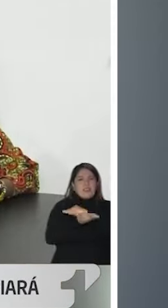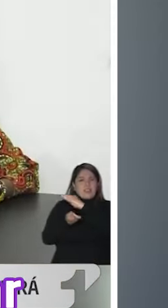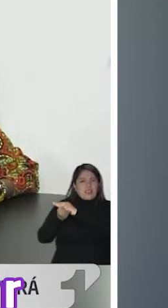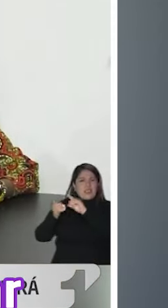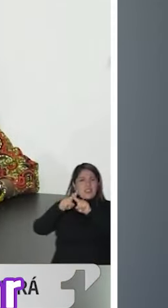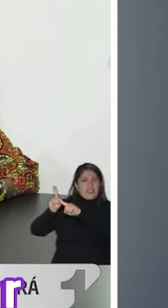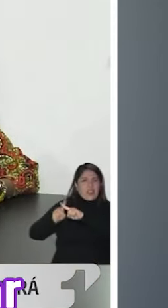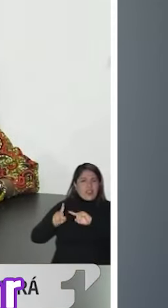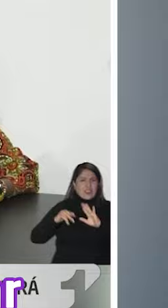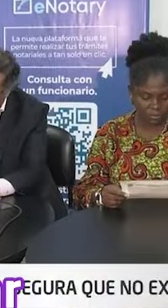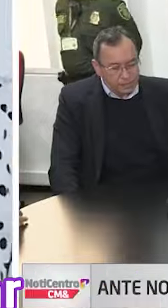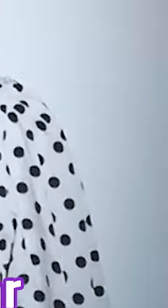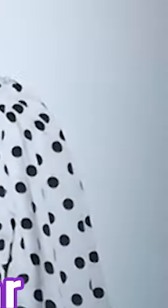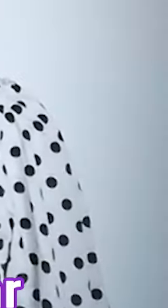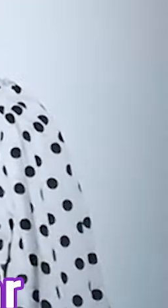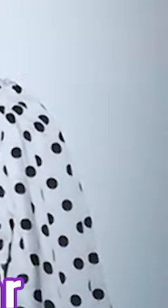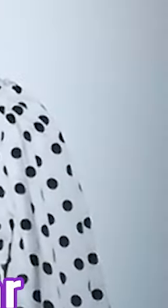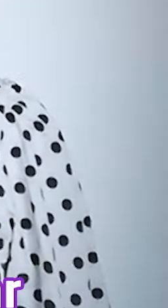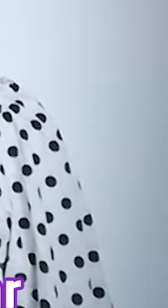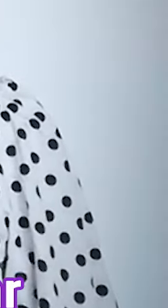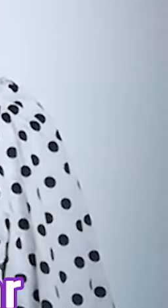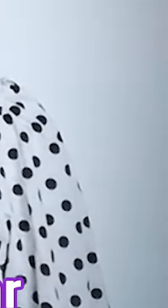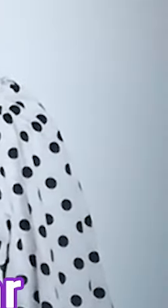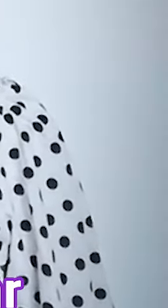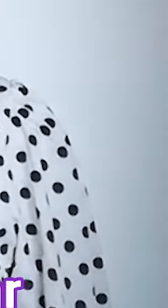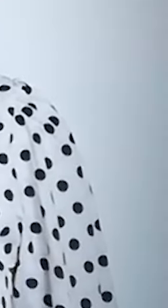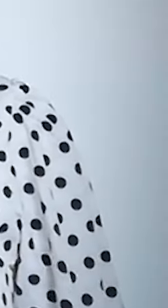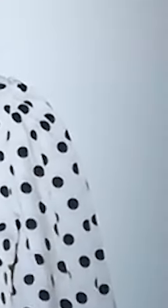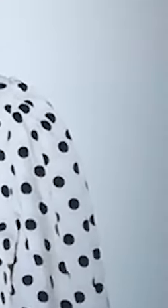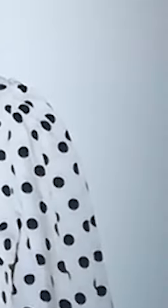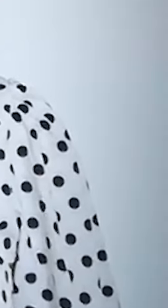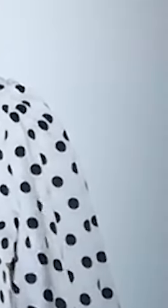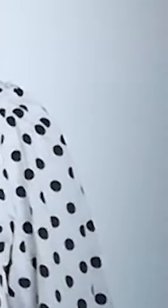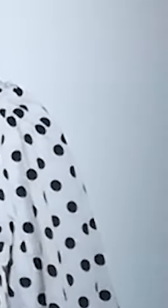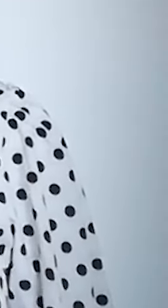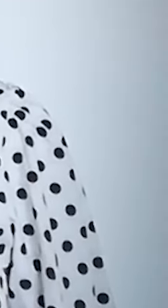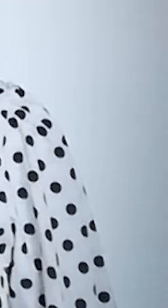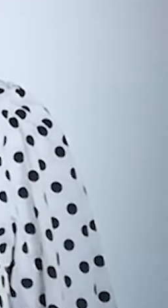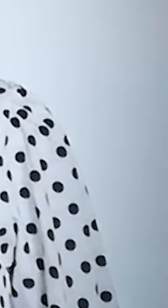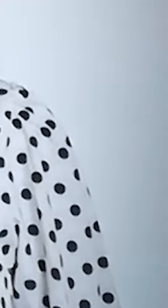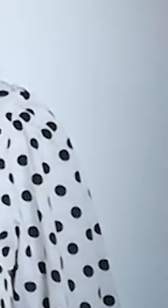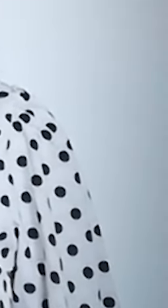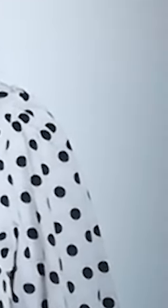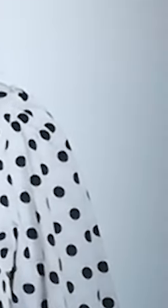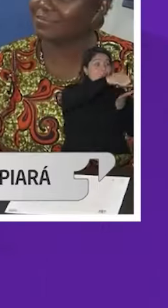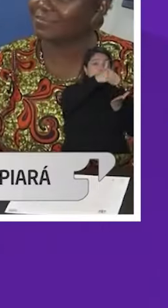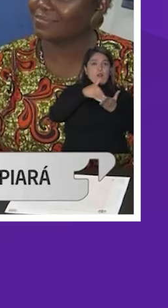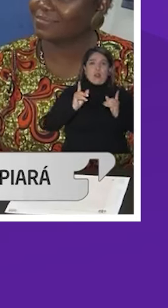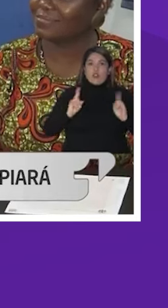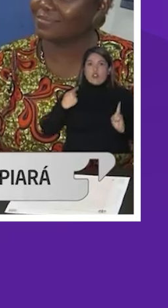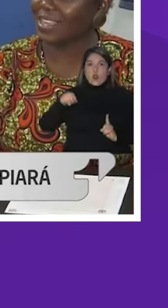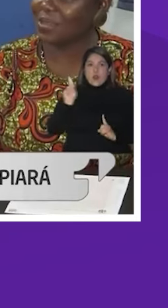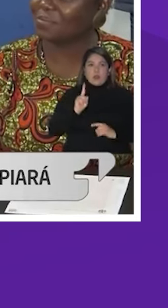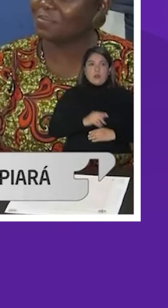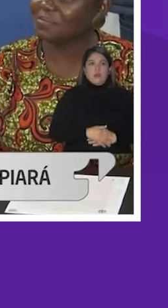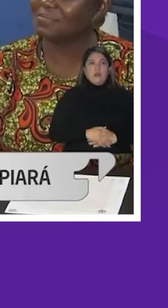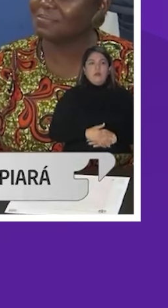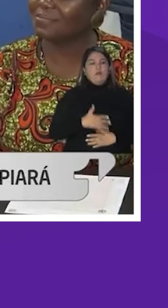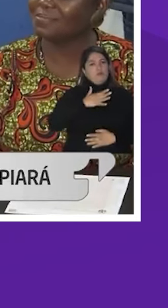Márquez no van a expropiar a nada ni a nadie si ganan las elecciones. Y